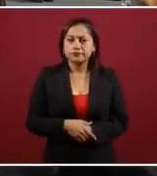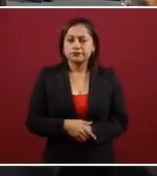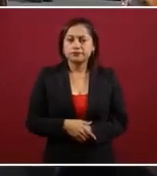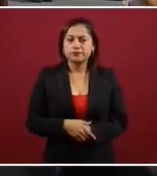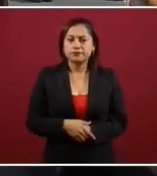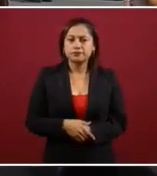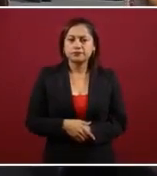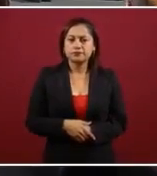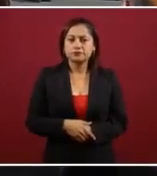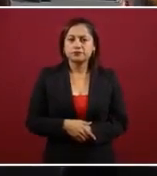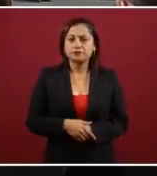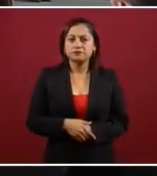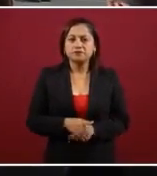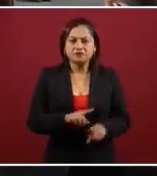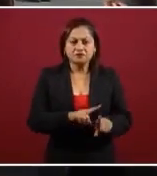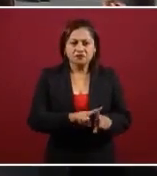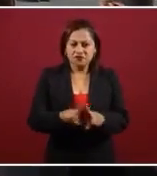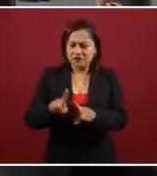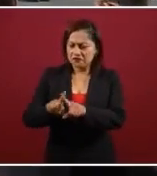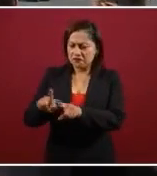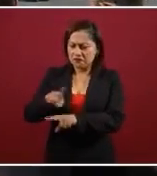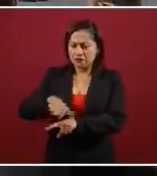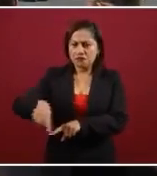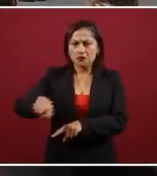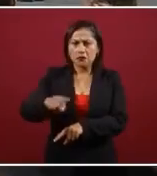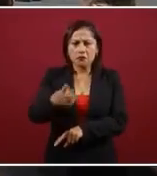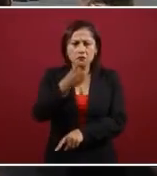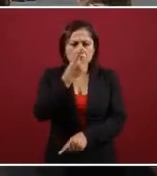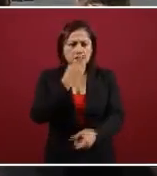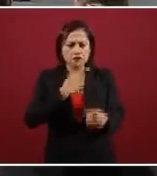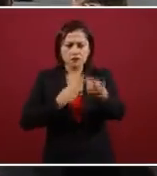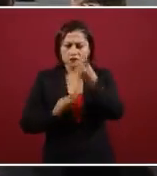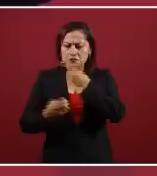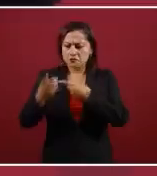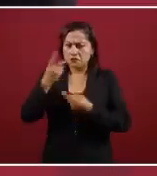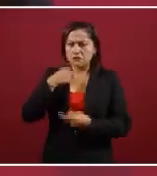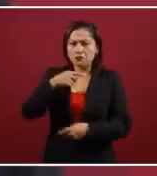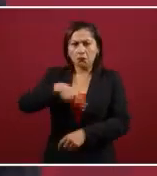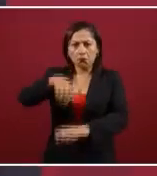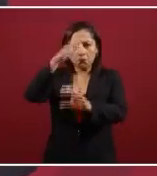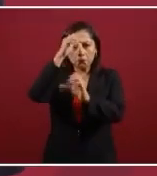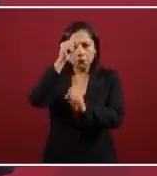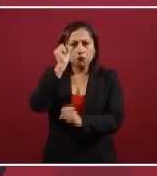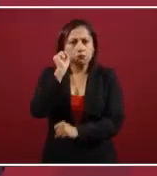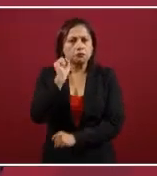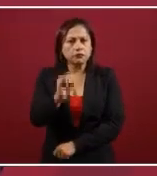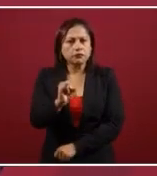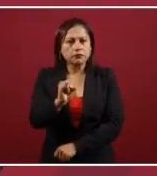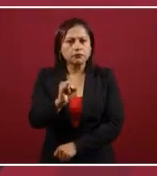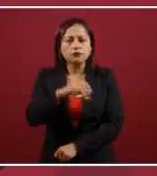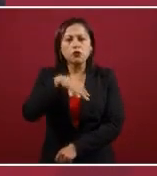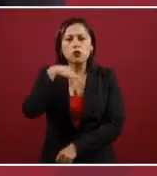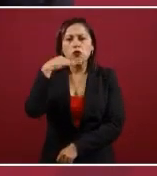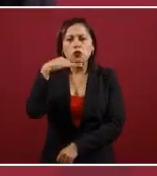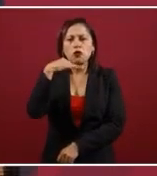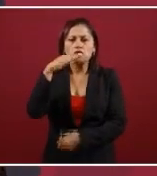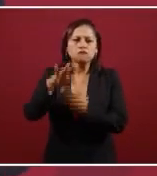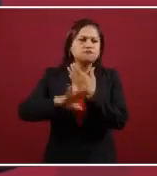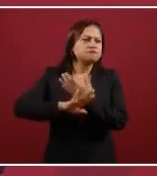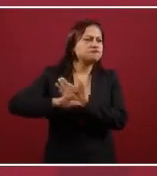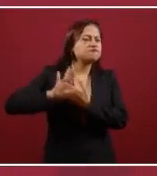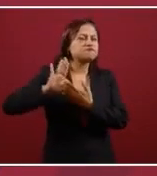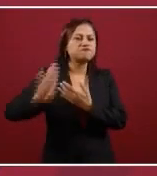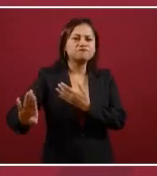Todos me están expresando que están de acuerdo en el combate a la corrupción. que se acabe